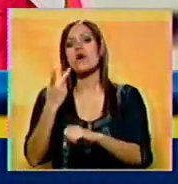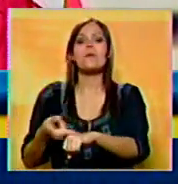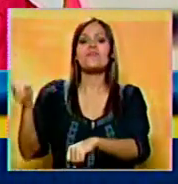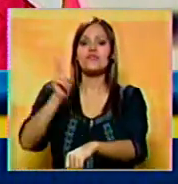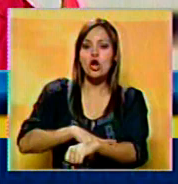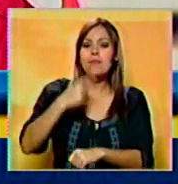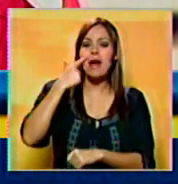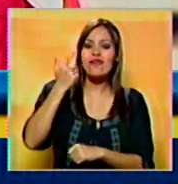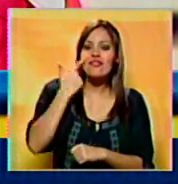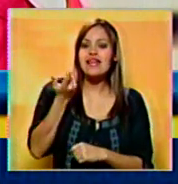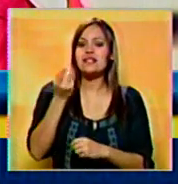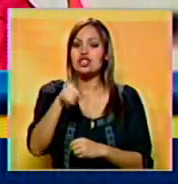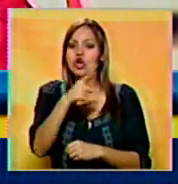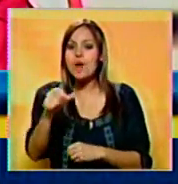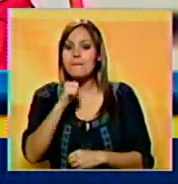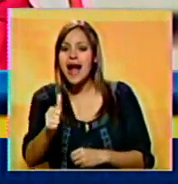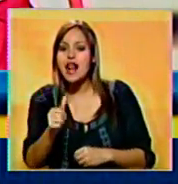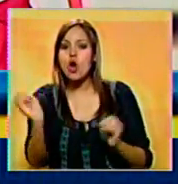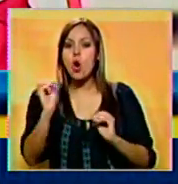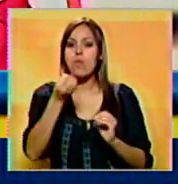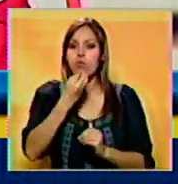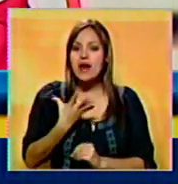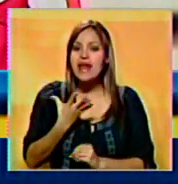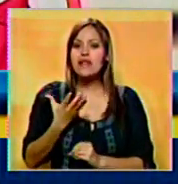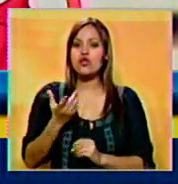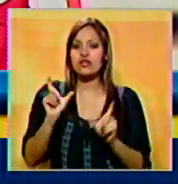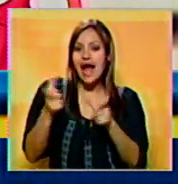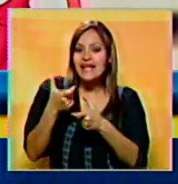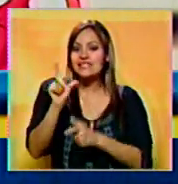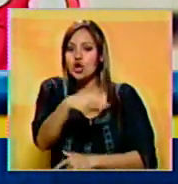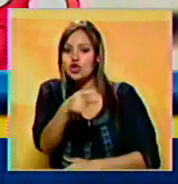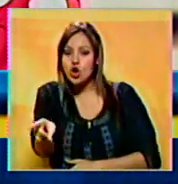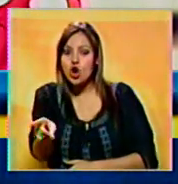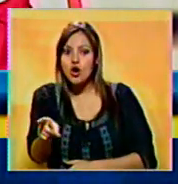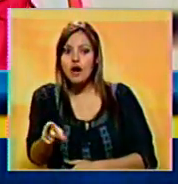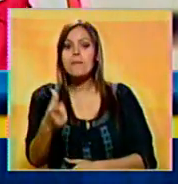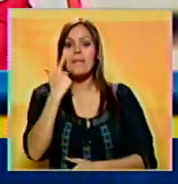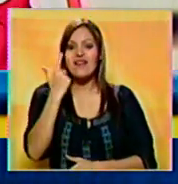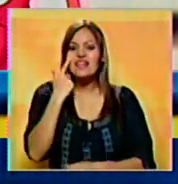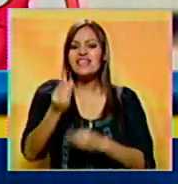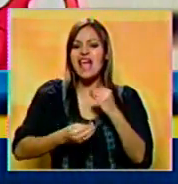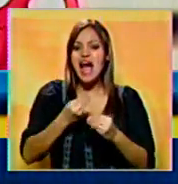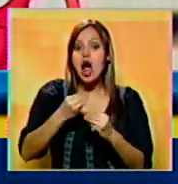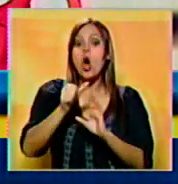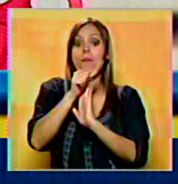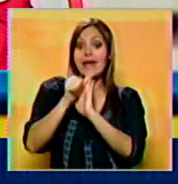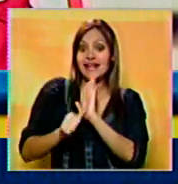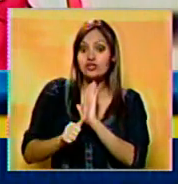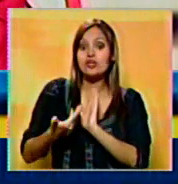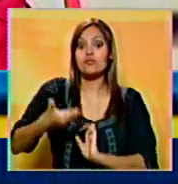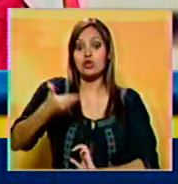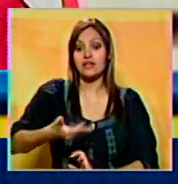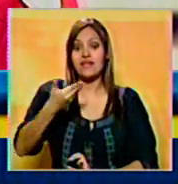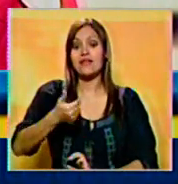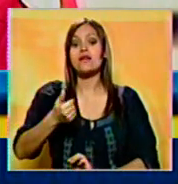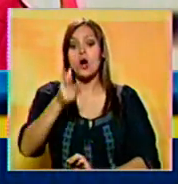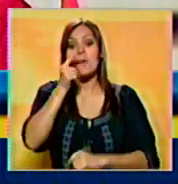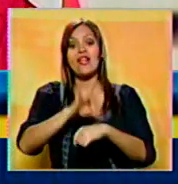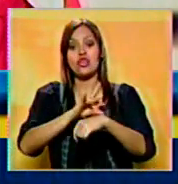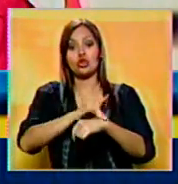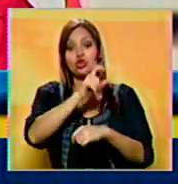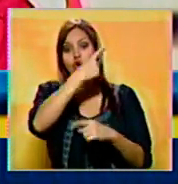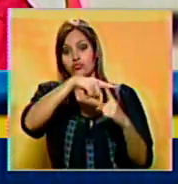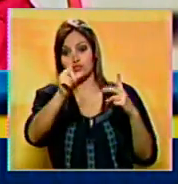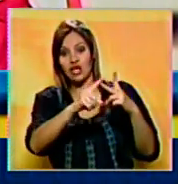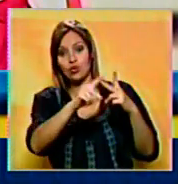biopsia, de llegar a hacer lo que correspondía a la operación en manos del doctor Gerardo Hernández.